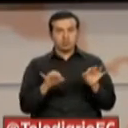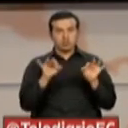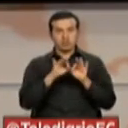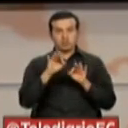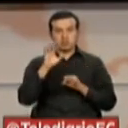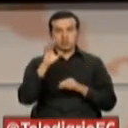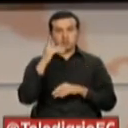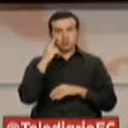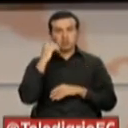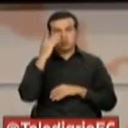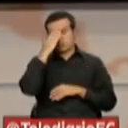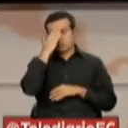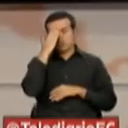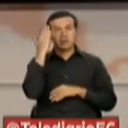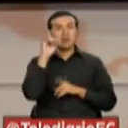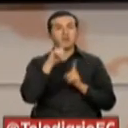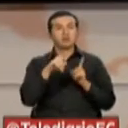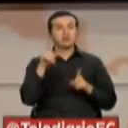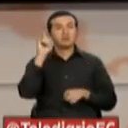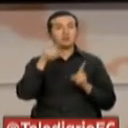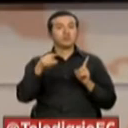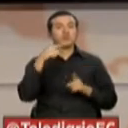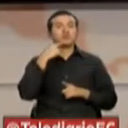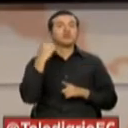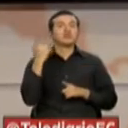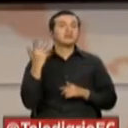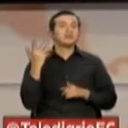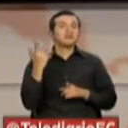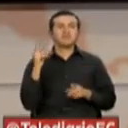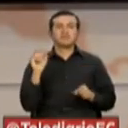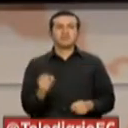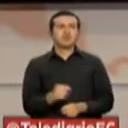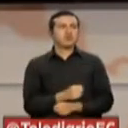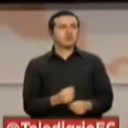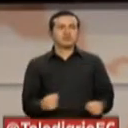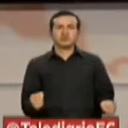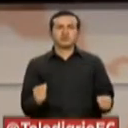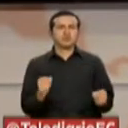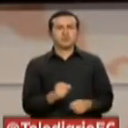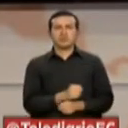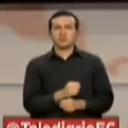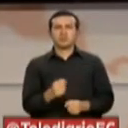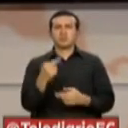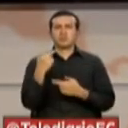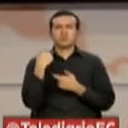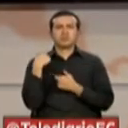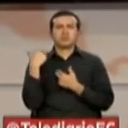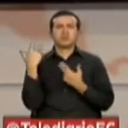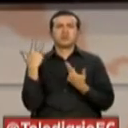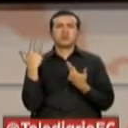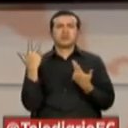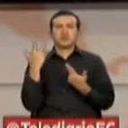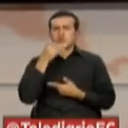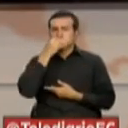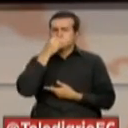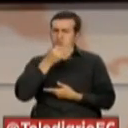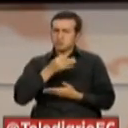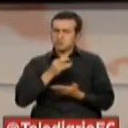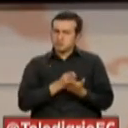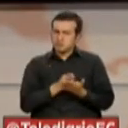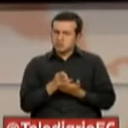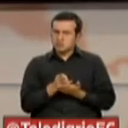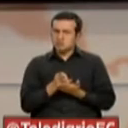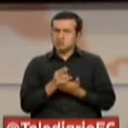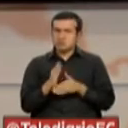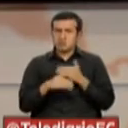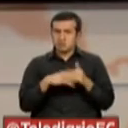saberlo. Se dice que ya va a ser imposible ejercer la profesión de una manera honesta si siguen